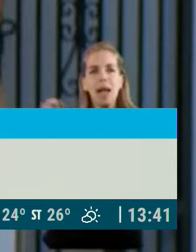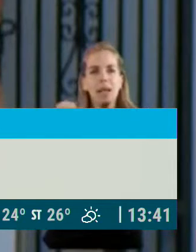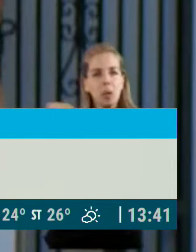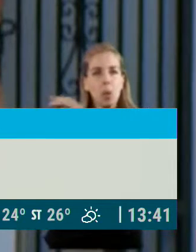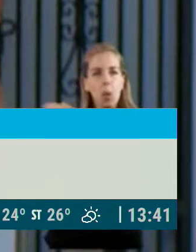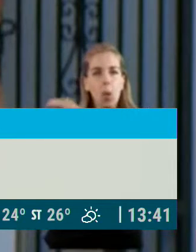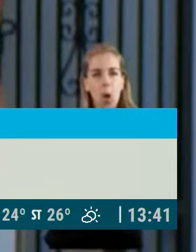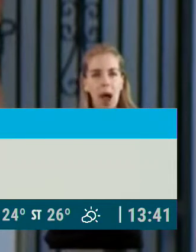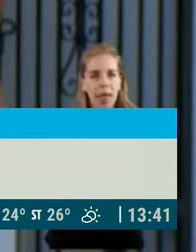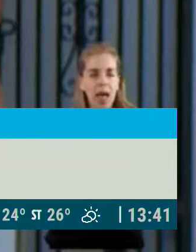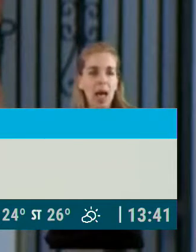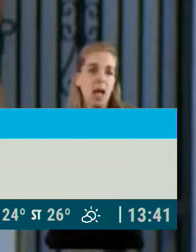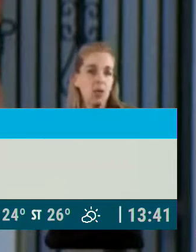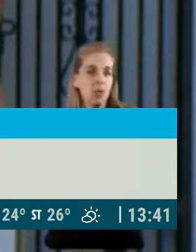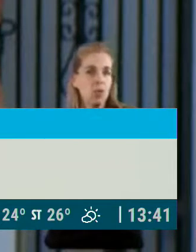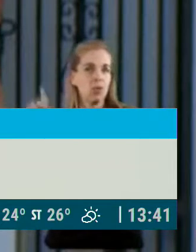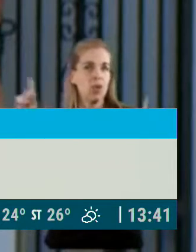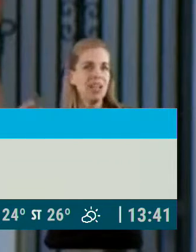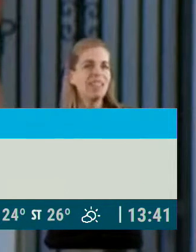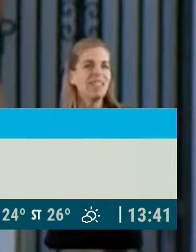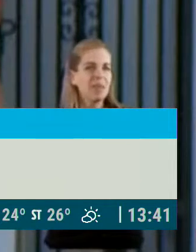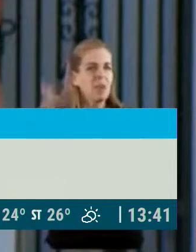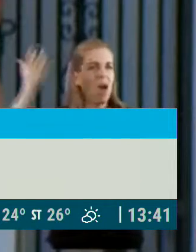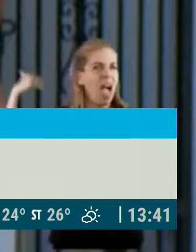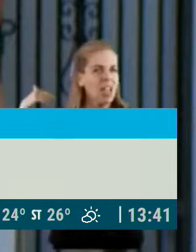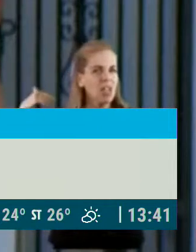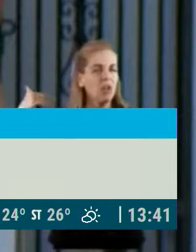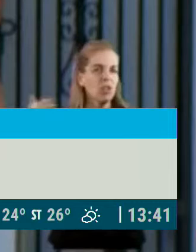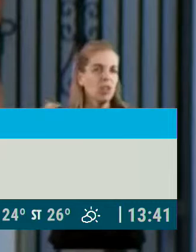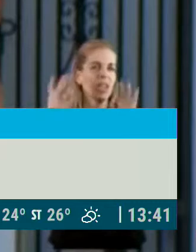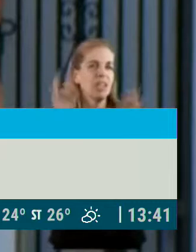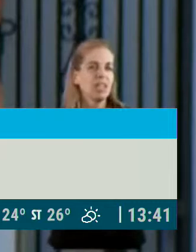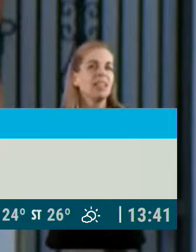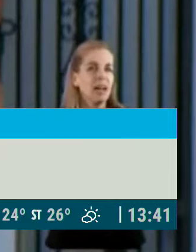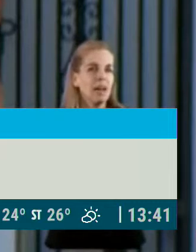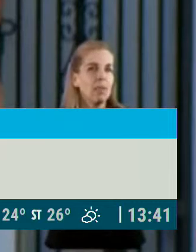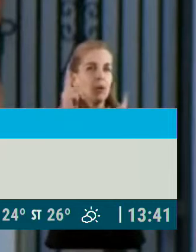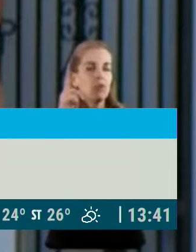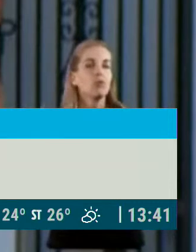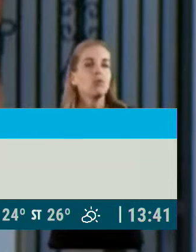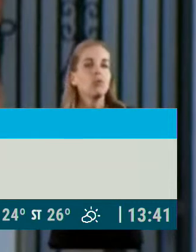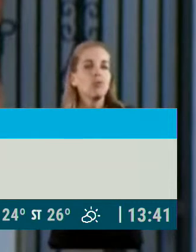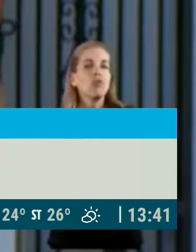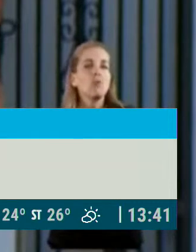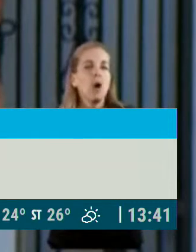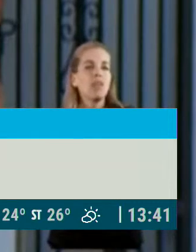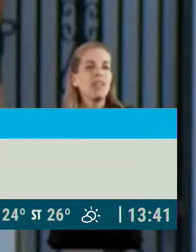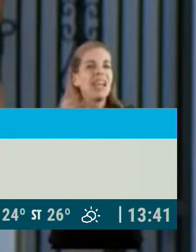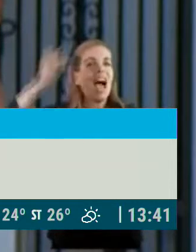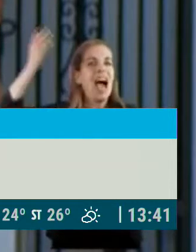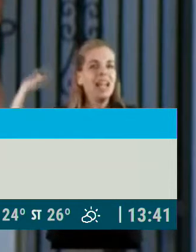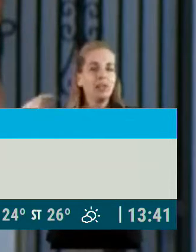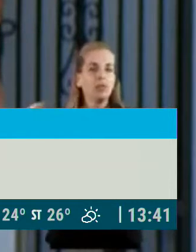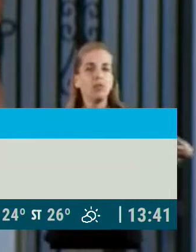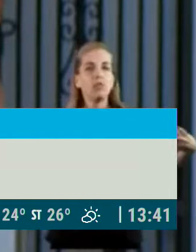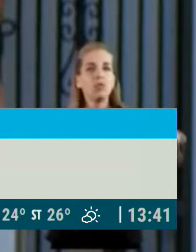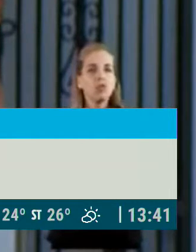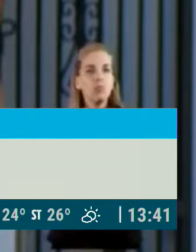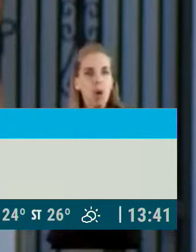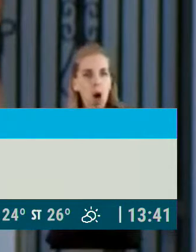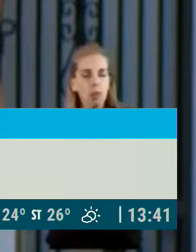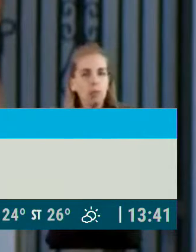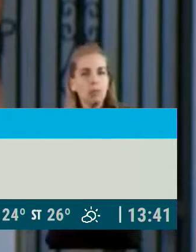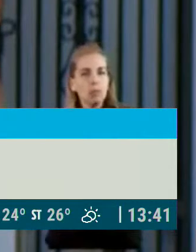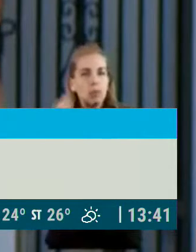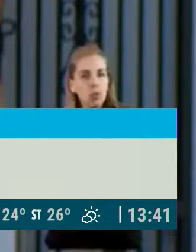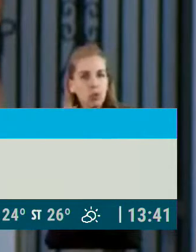fondo de la historia. Desde aquellos días que hoy recordamos, cuando un grupo de patriotas debió enfrentarse no solo a los